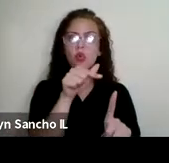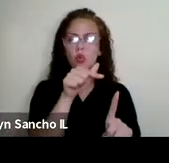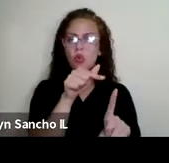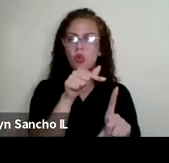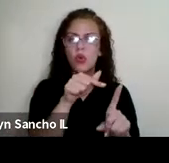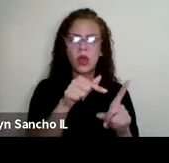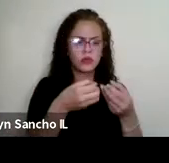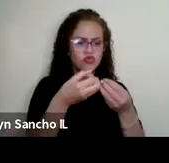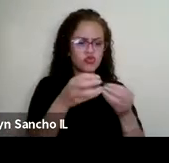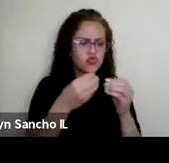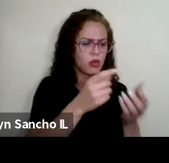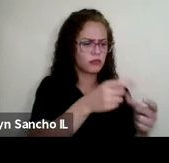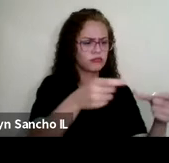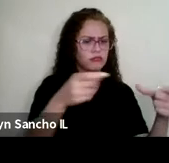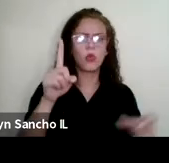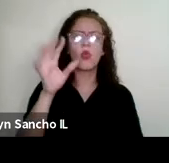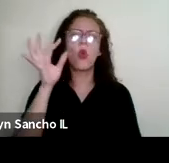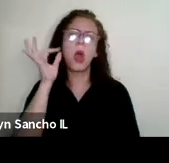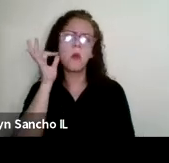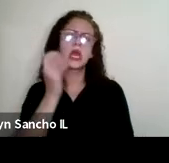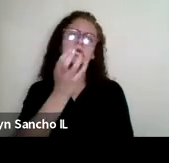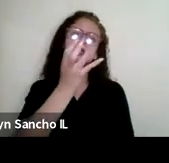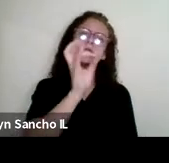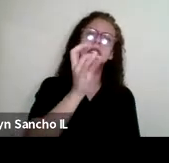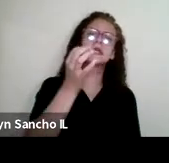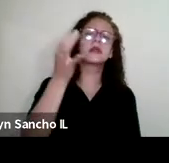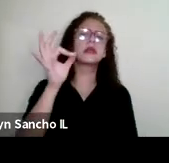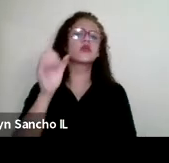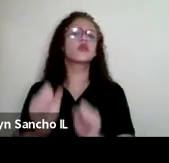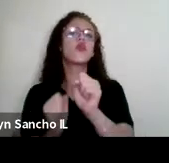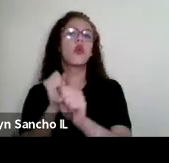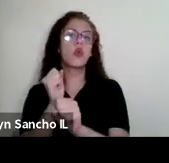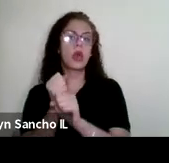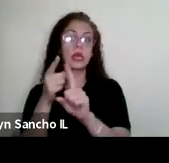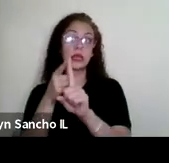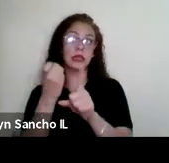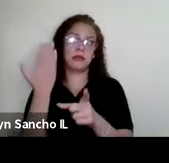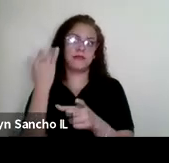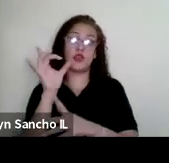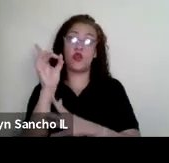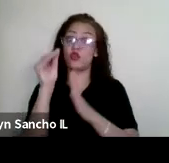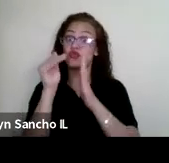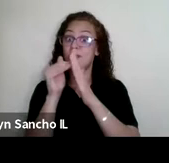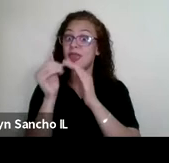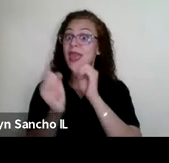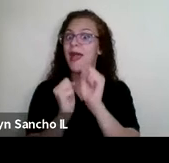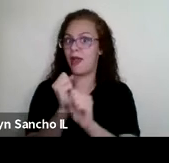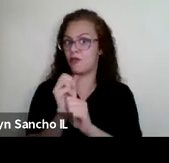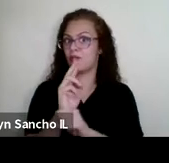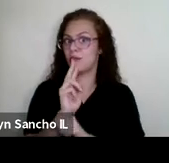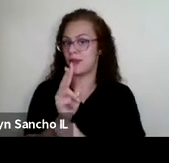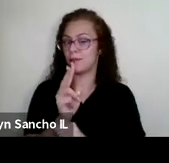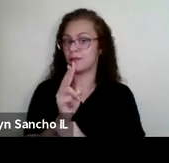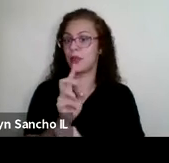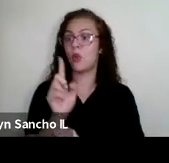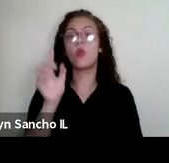los restos de una chica entre 17 y 19 años, desde hace más de 8.000 años, ¿verdad? Es